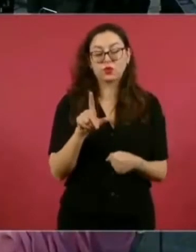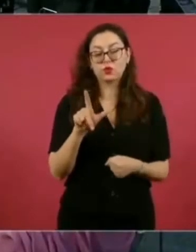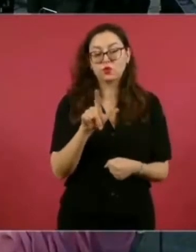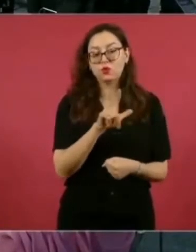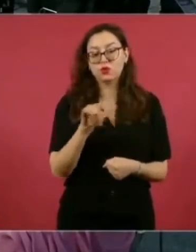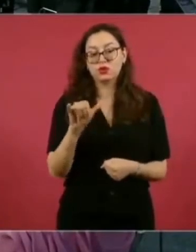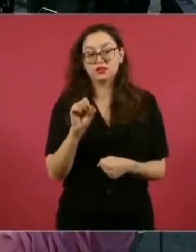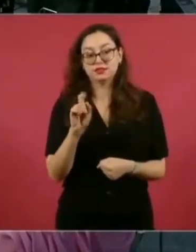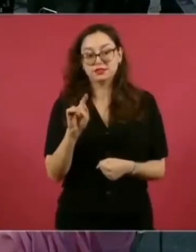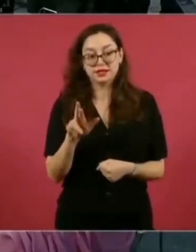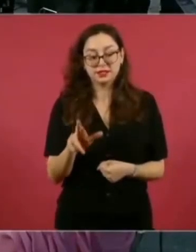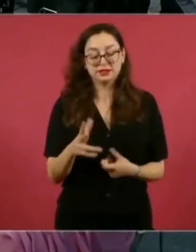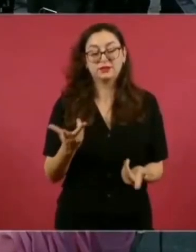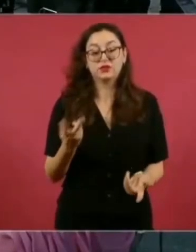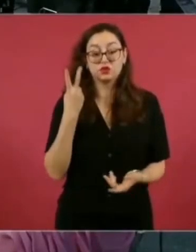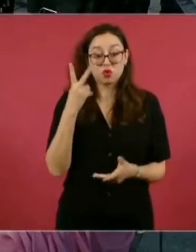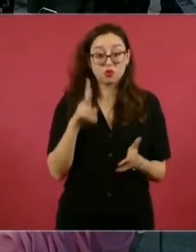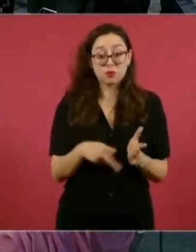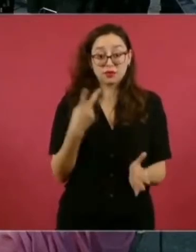Pulitzer, 2 veces,